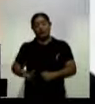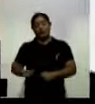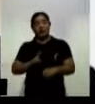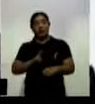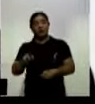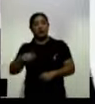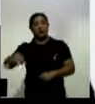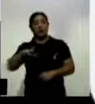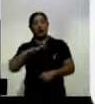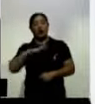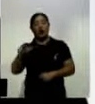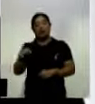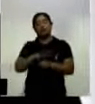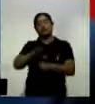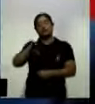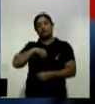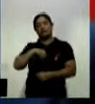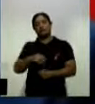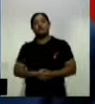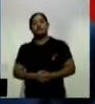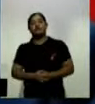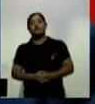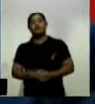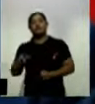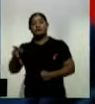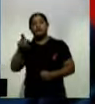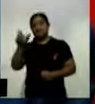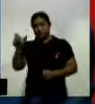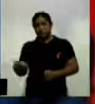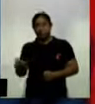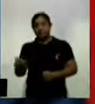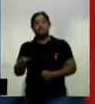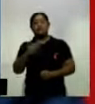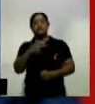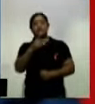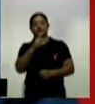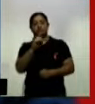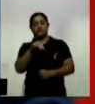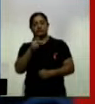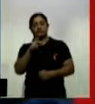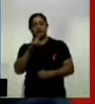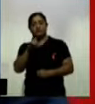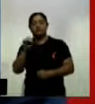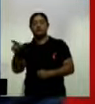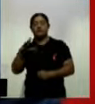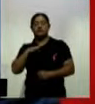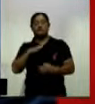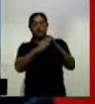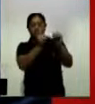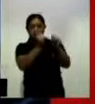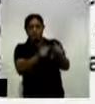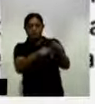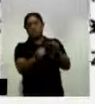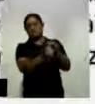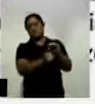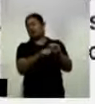Corella, fue diagnosticado con COVID-19. Se informó que el funcionario se encuentra estable, lleva su recuperación en domicilio y se encuentra